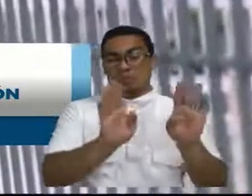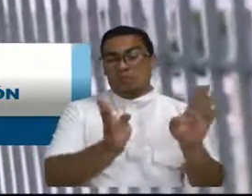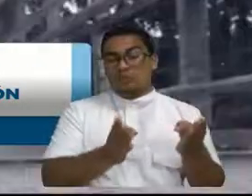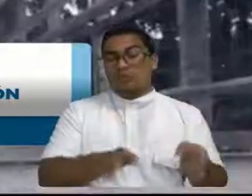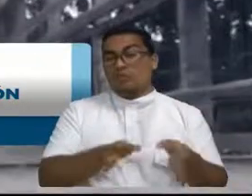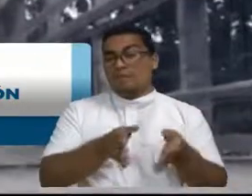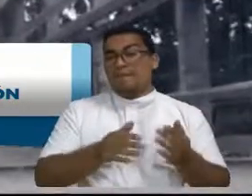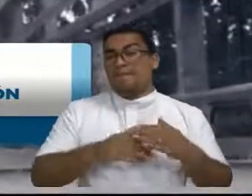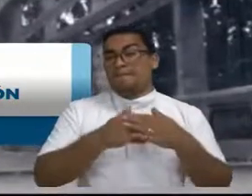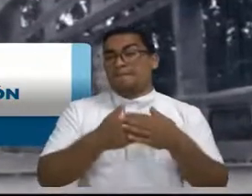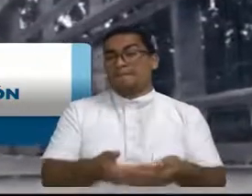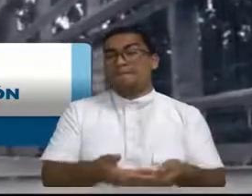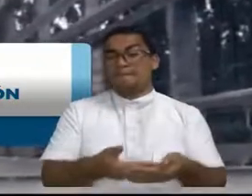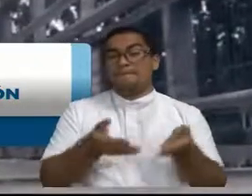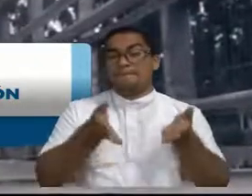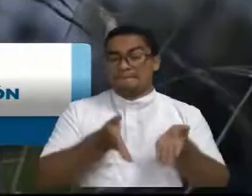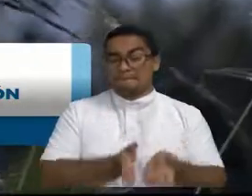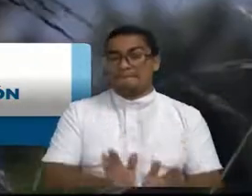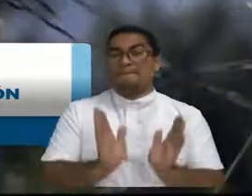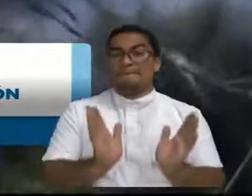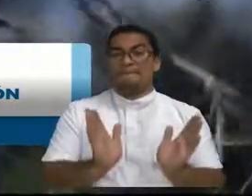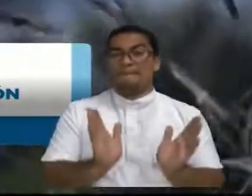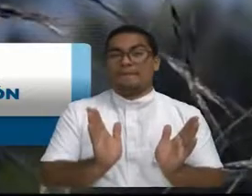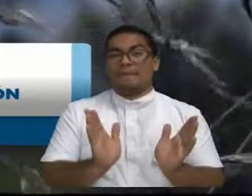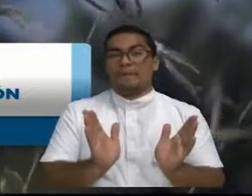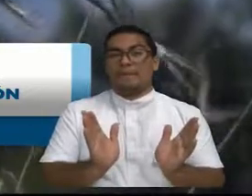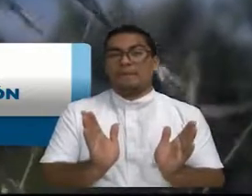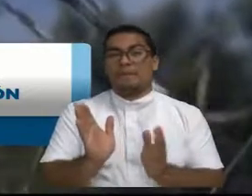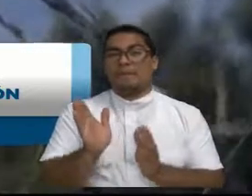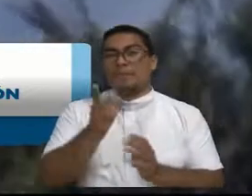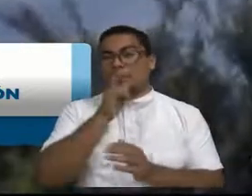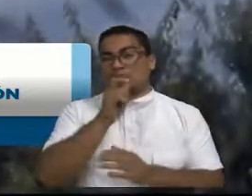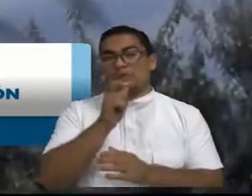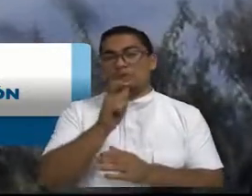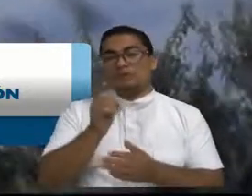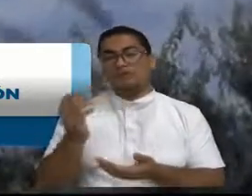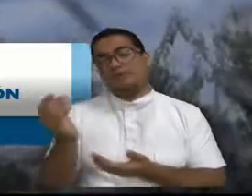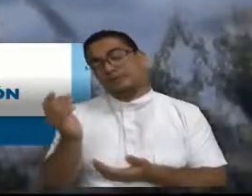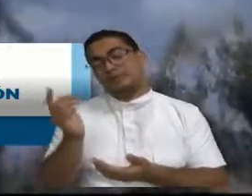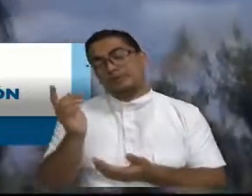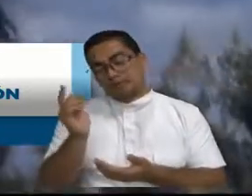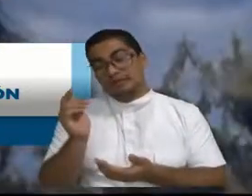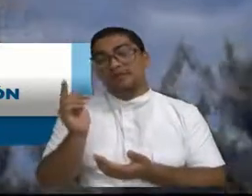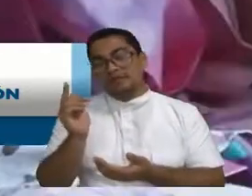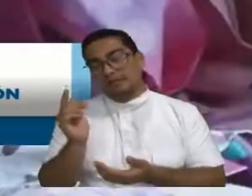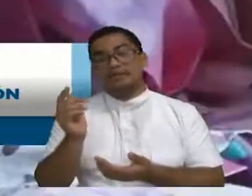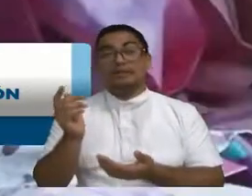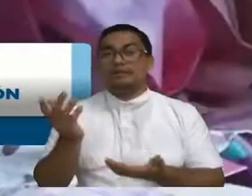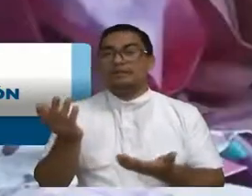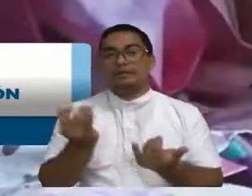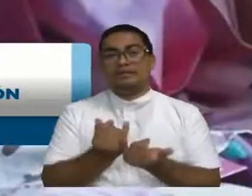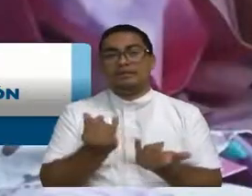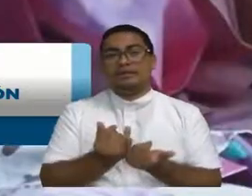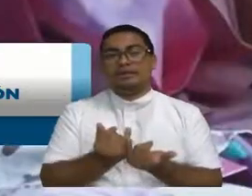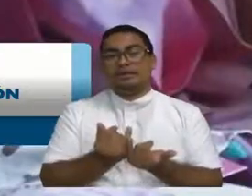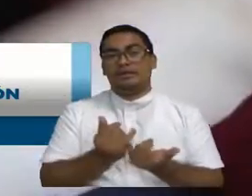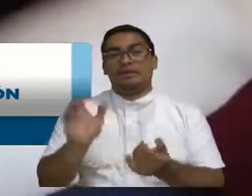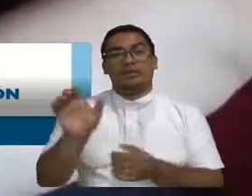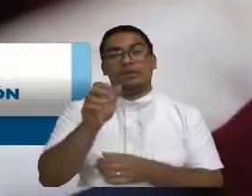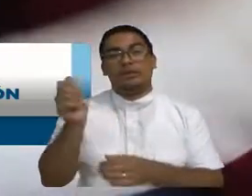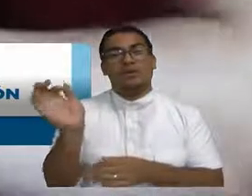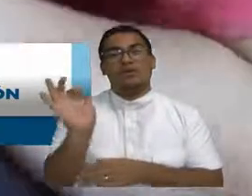embarazada que acaba de dar a luz, perdón, duerme bastante con el niño, ¿no? Sí. Pero hay otras señales que nos indican que